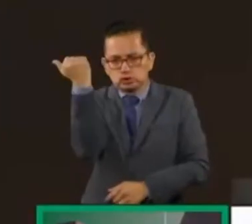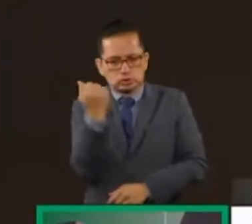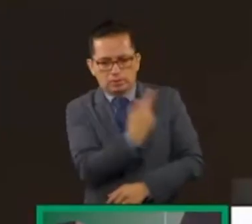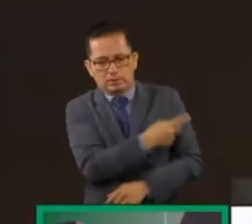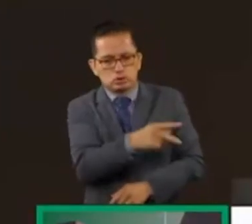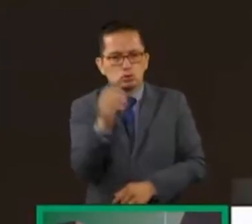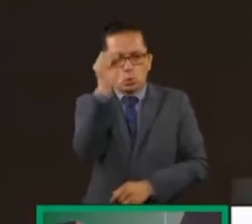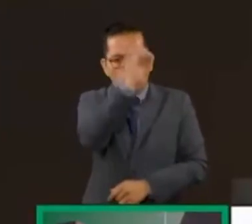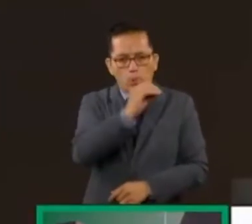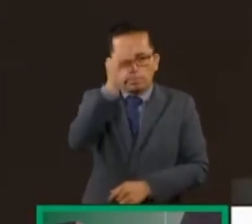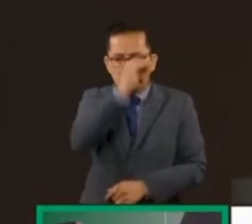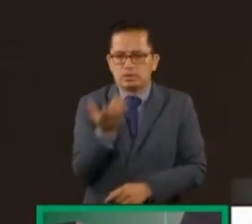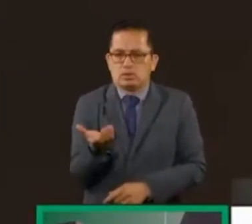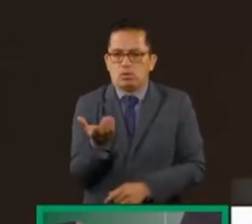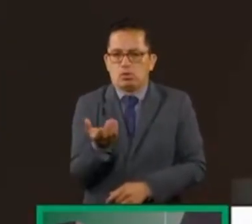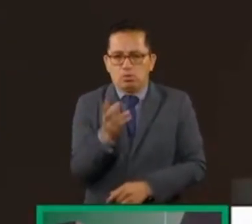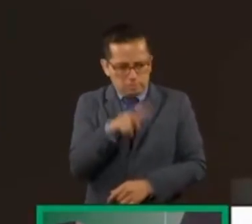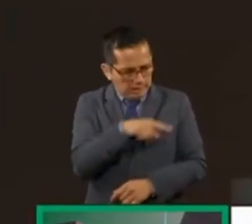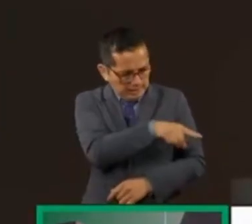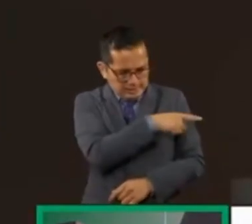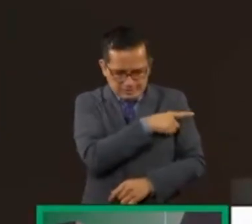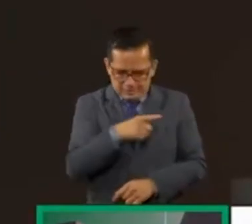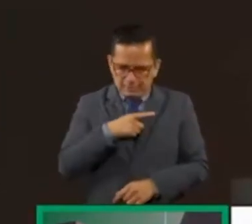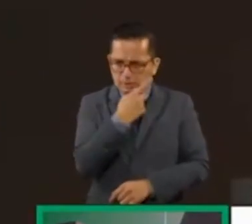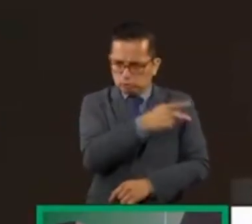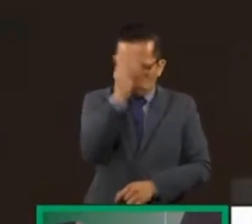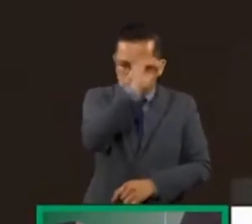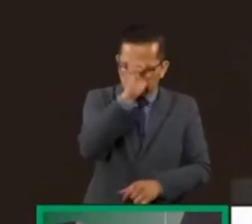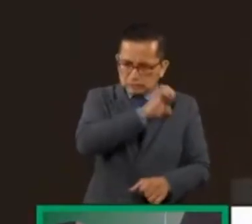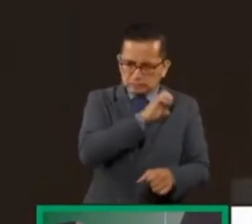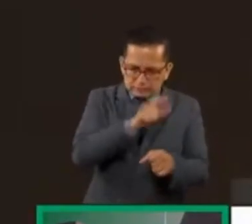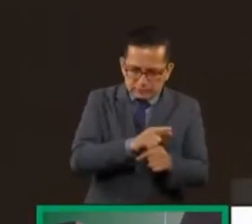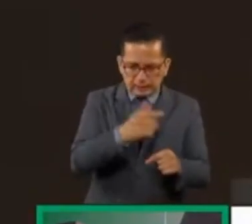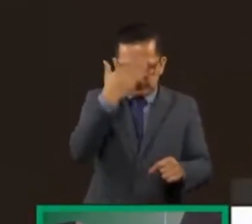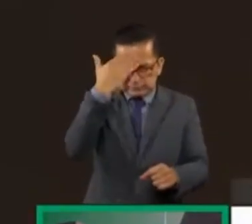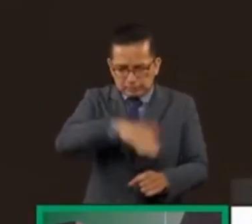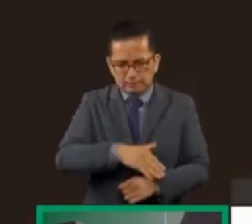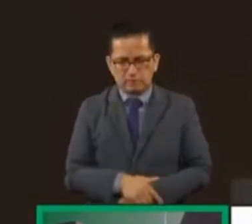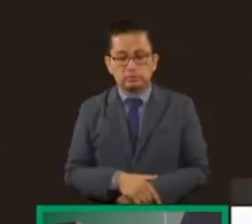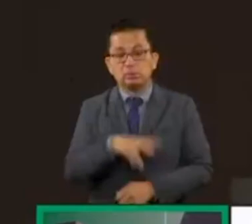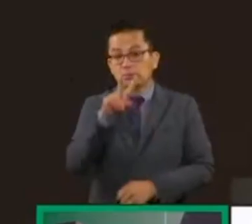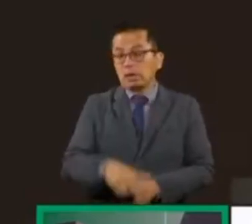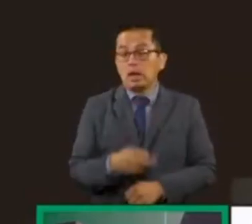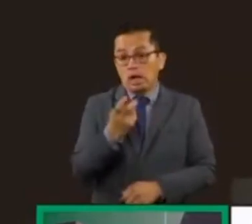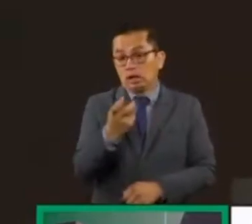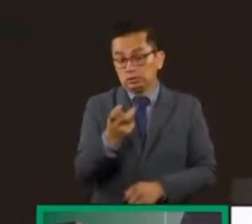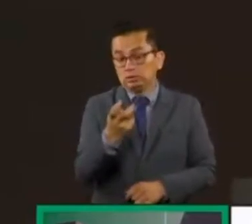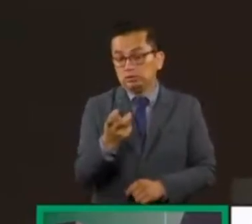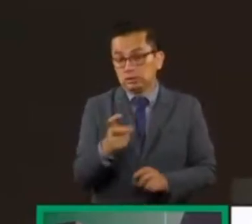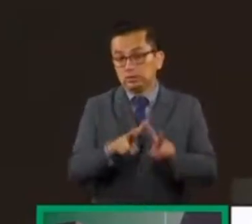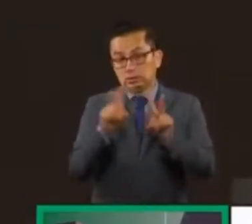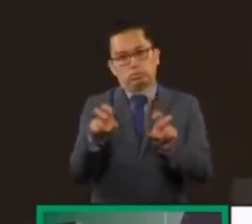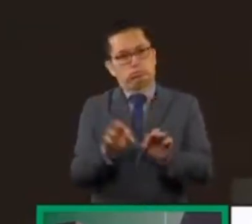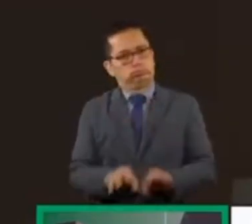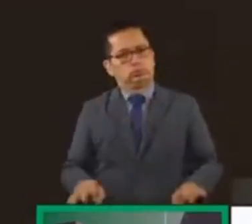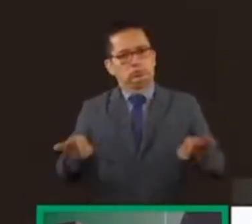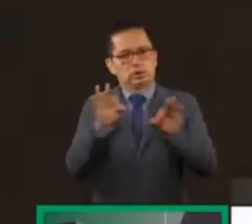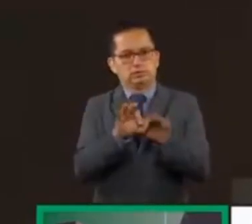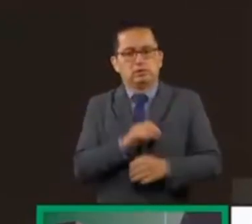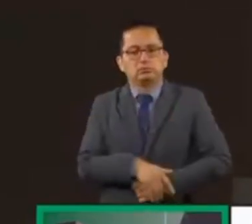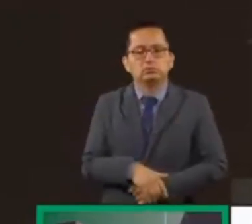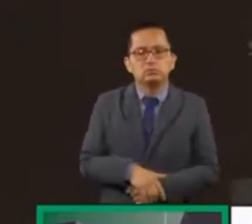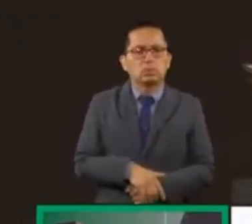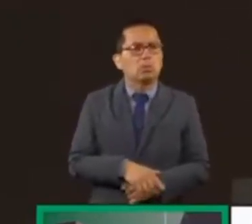pares. Este es un tema de vital importancia y no lo debieron haber hecho así. Esta decisión la turnaron a